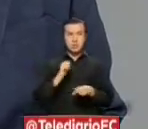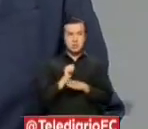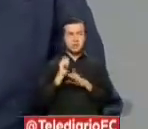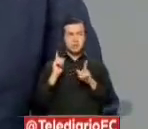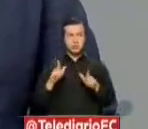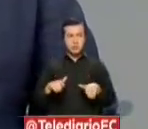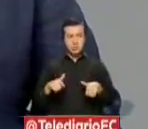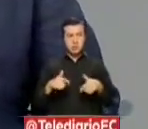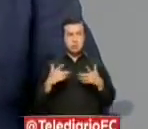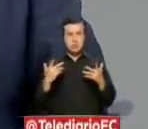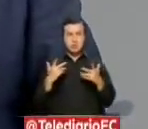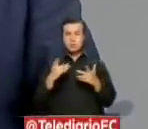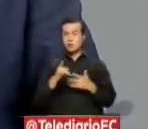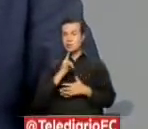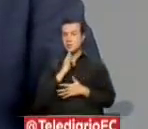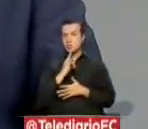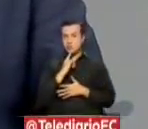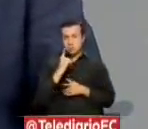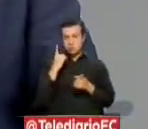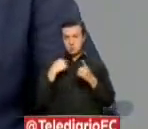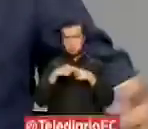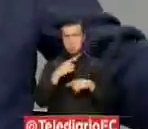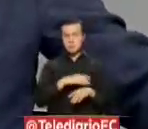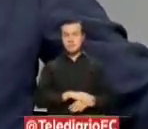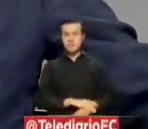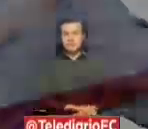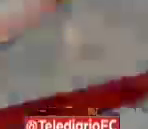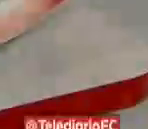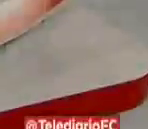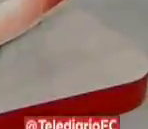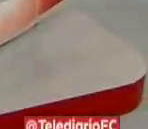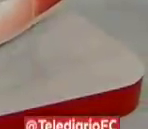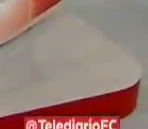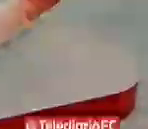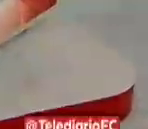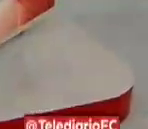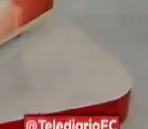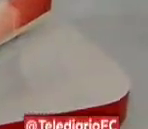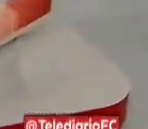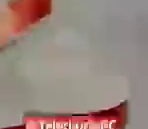Lenín Moreno, en los Estados Unidos. Ya volvemos.